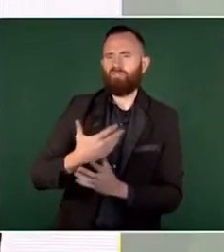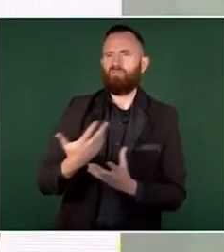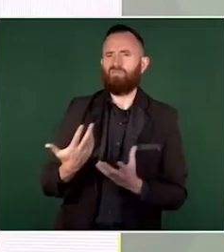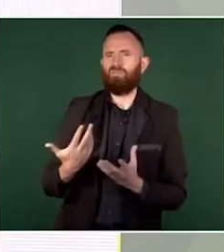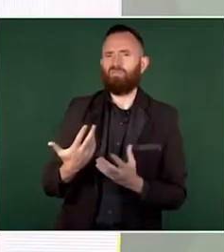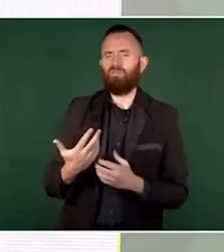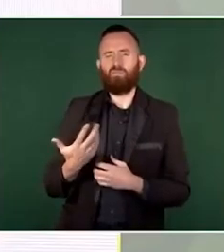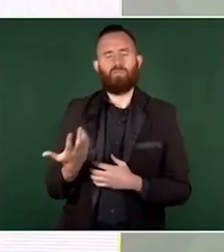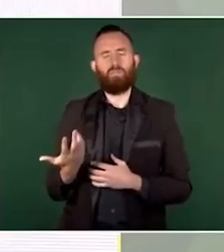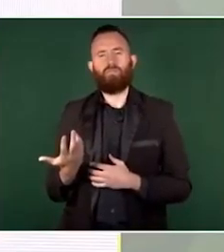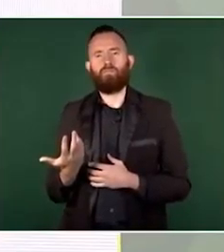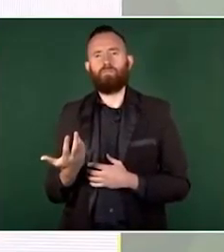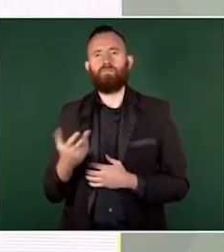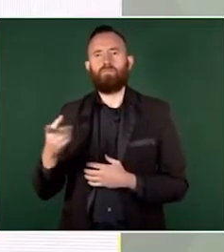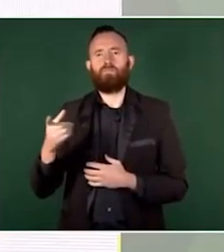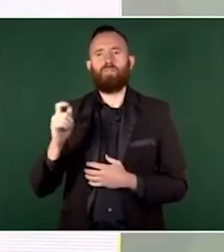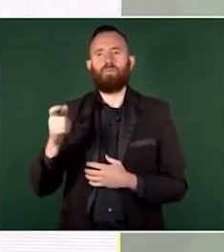limitaciones,